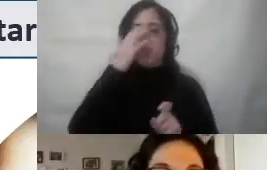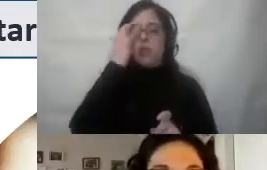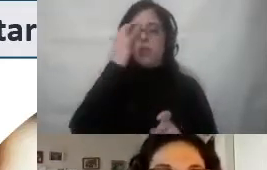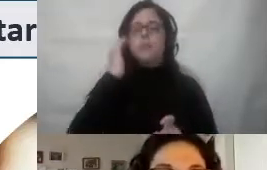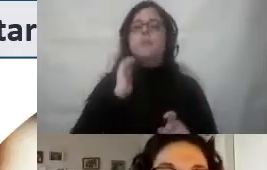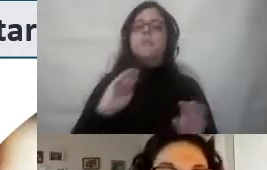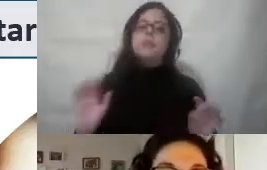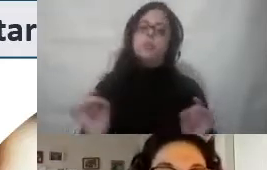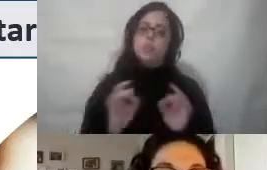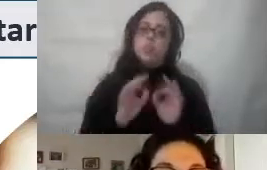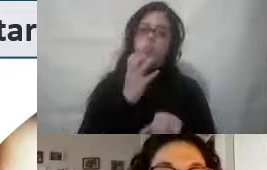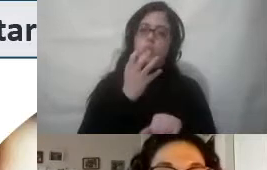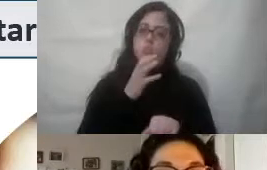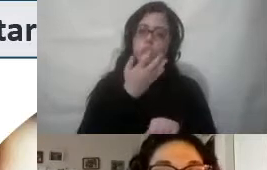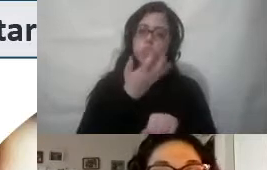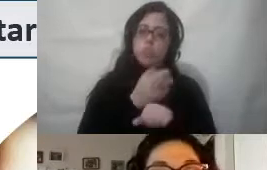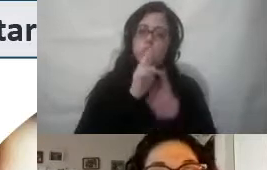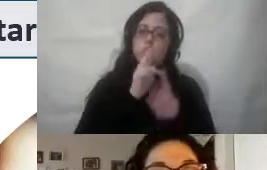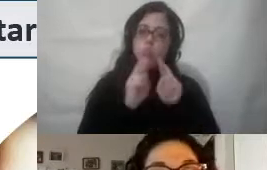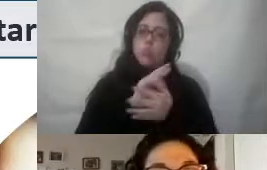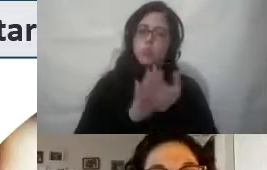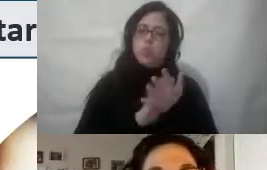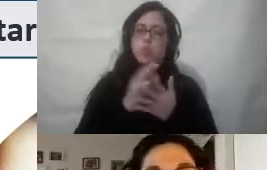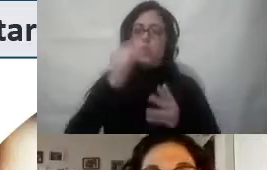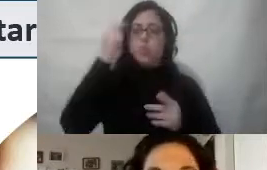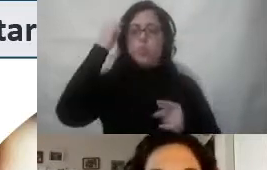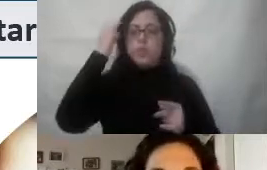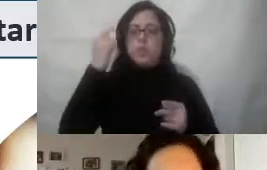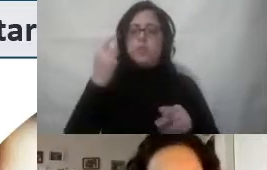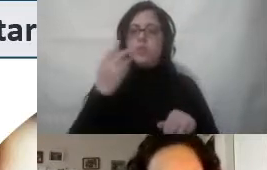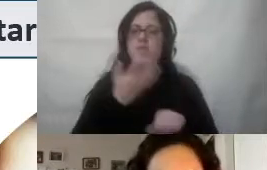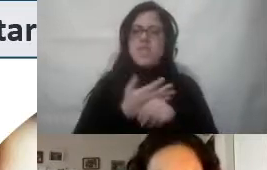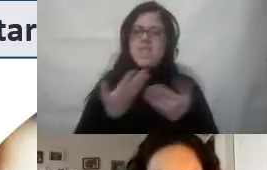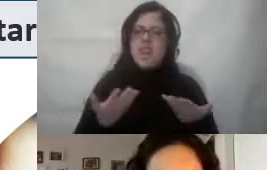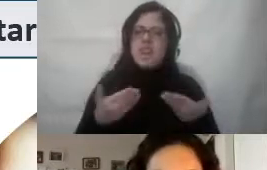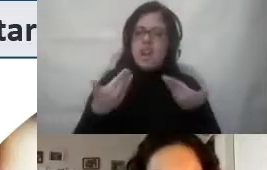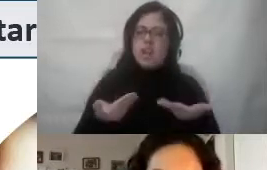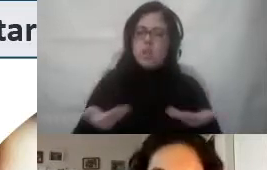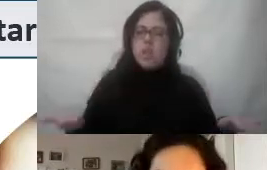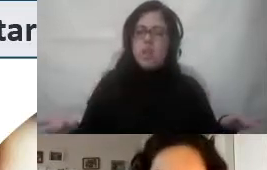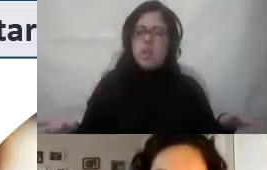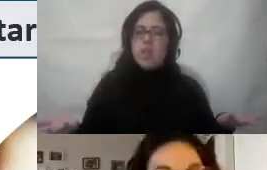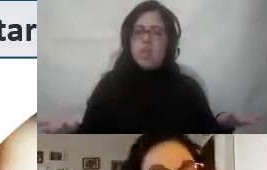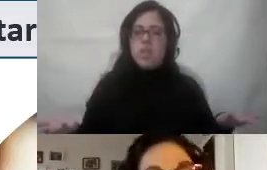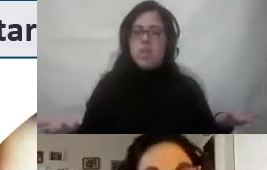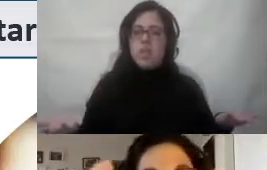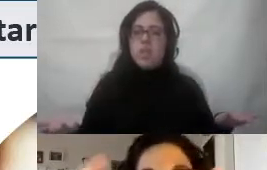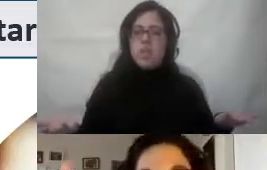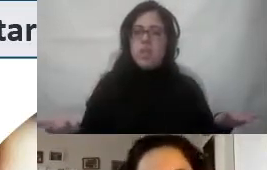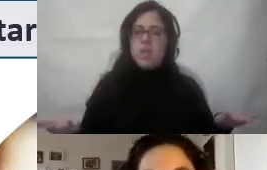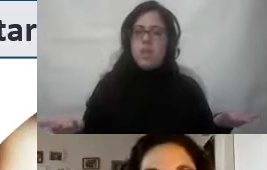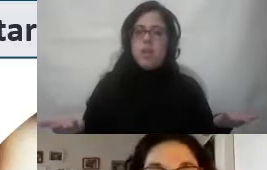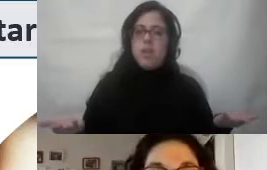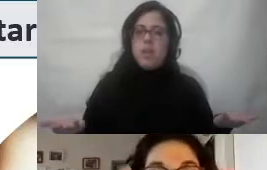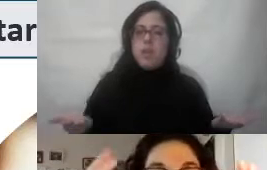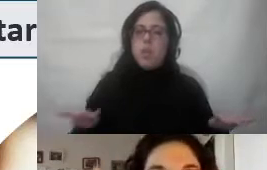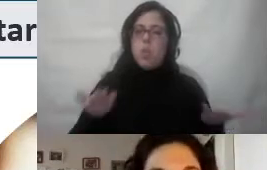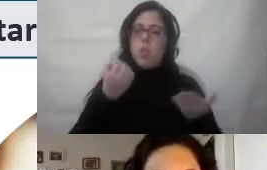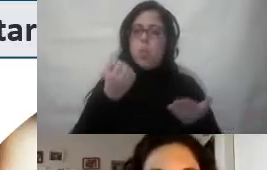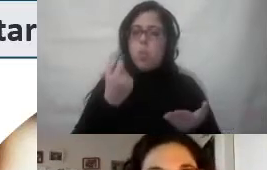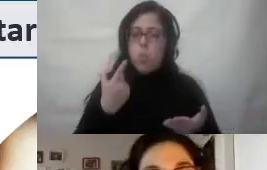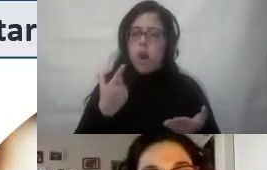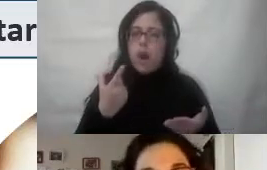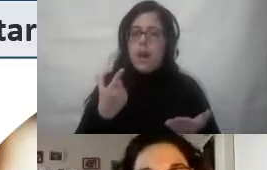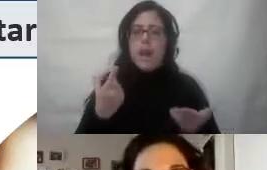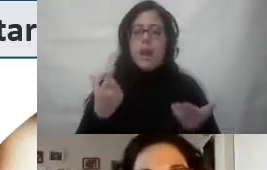respuesta. Digo, ¿qué controversia existe en la actualidad al respecto? ¿Ya? O sea, en la colonia. ¿Qué elemento de la actualidad